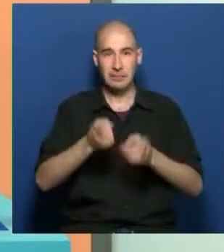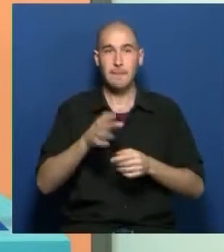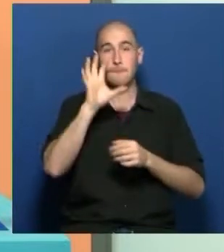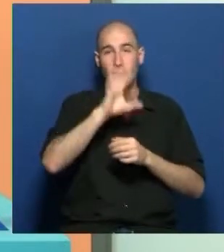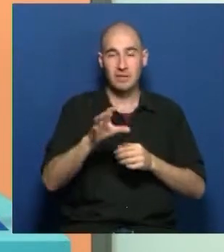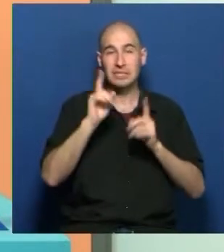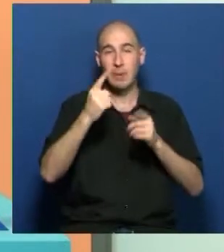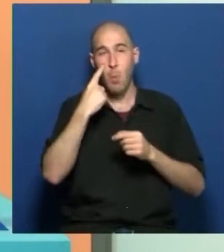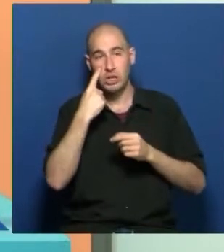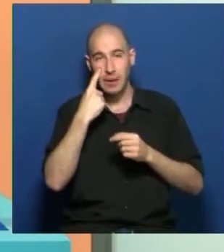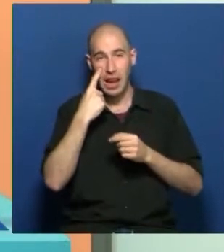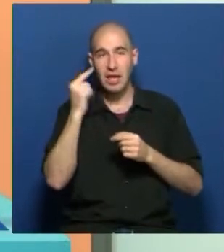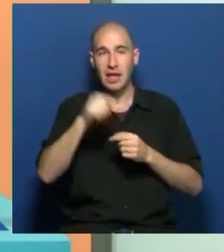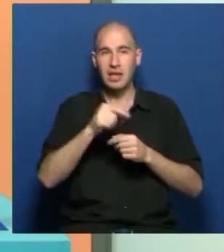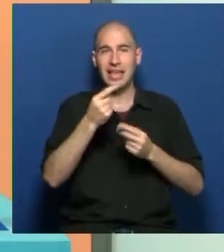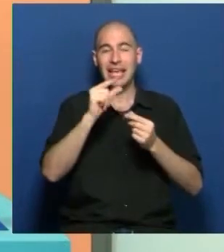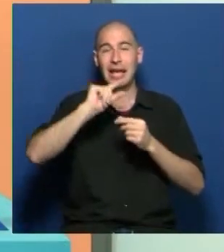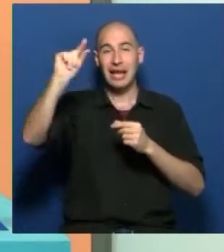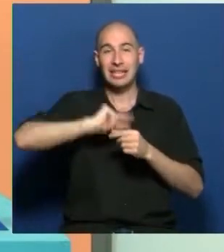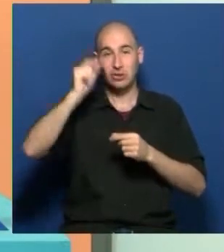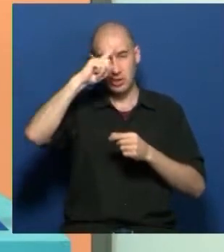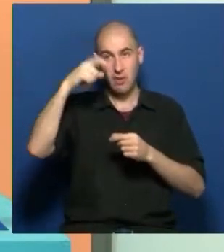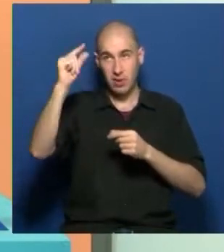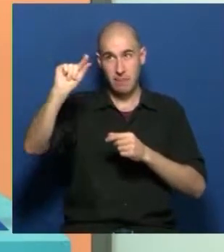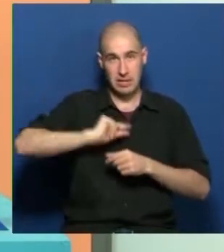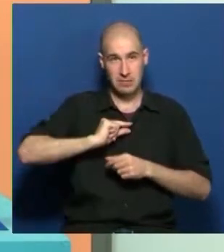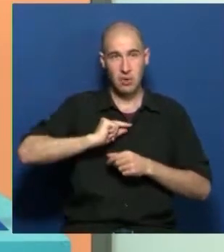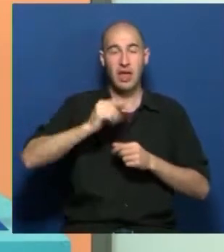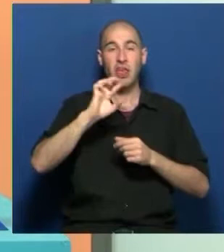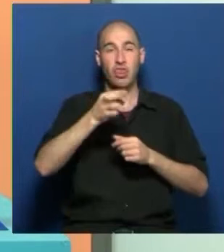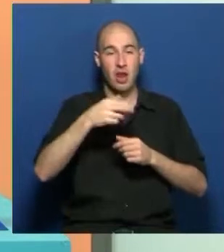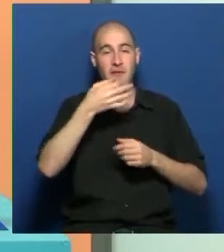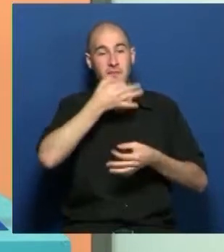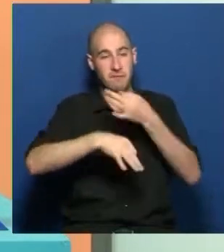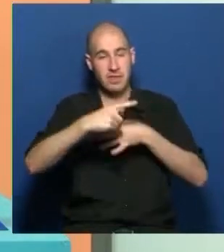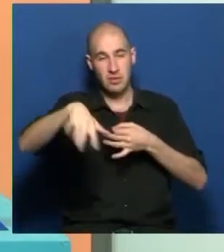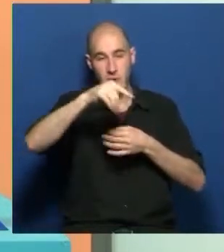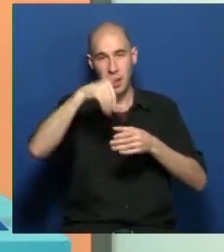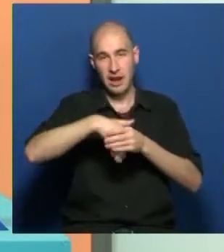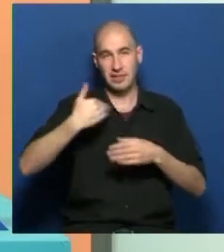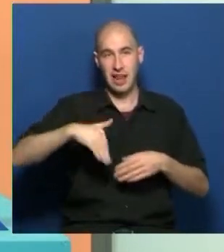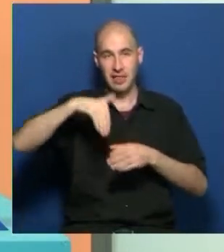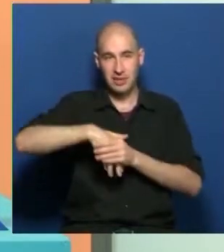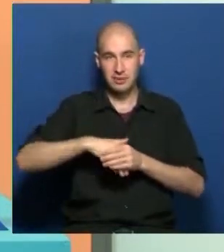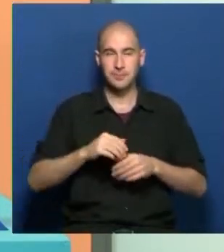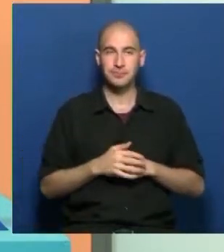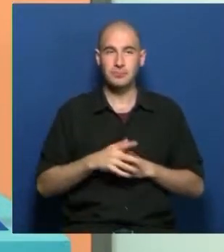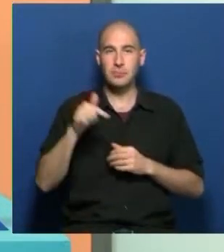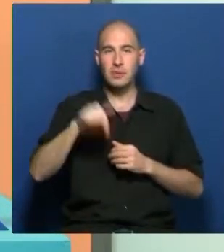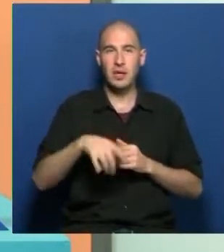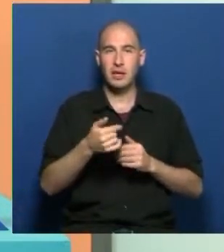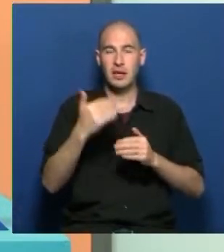provinciales e incluso municipales que salen a tomar créditos en el exterior y esos dólares salen a venderlos en el mercado doméstico. Conclusión, no